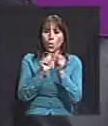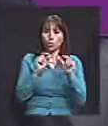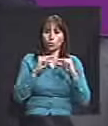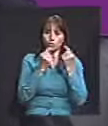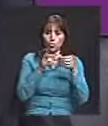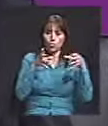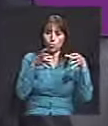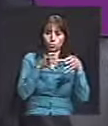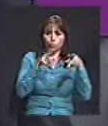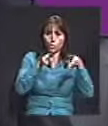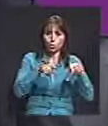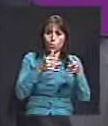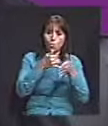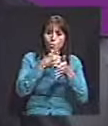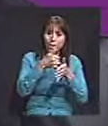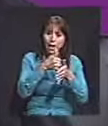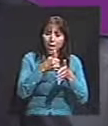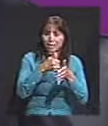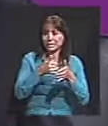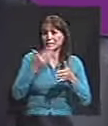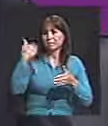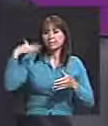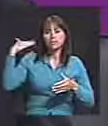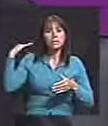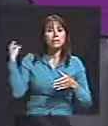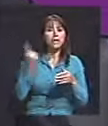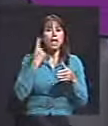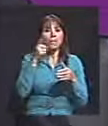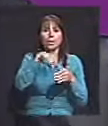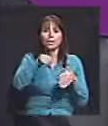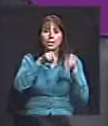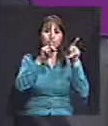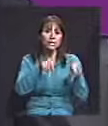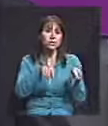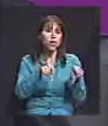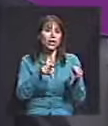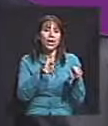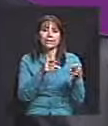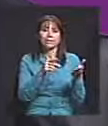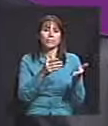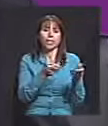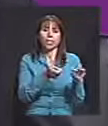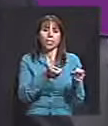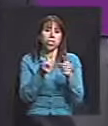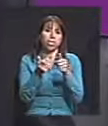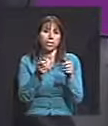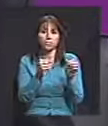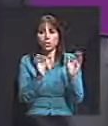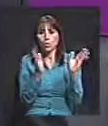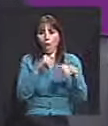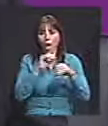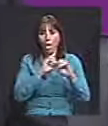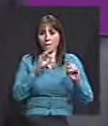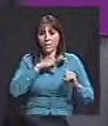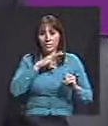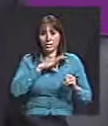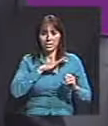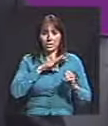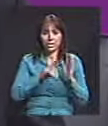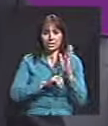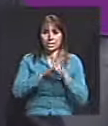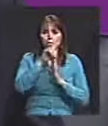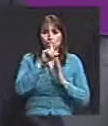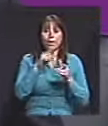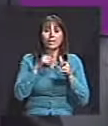vulnerables, poblaciones históricamente excluidas de todos los beneficios posibles del desarrollo. Entonces, en realidad no